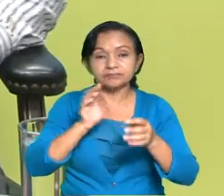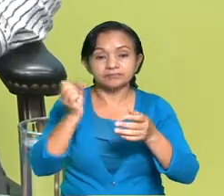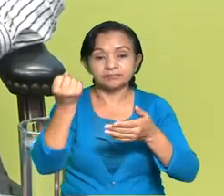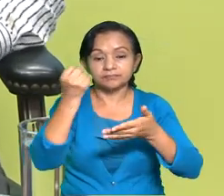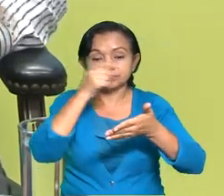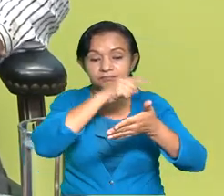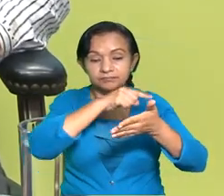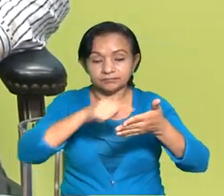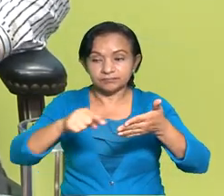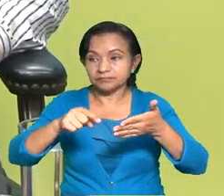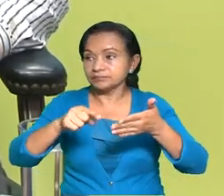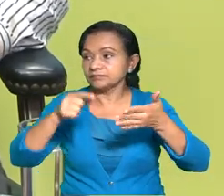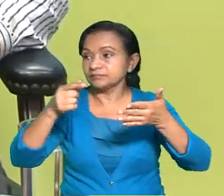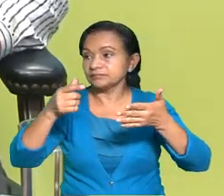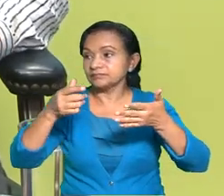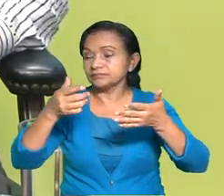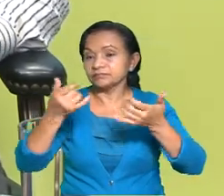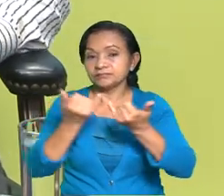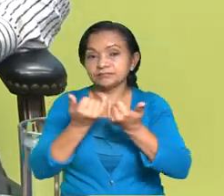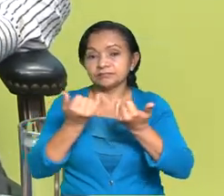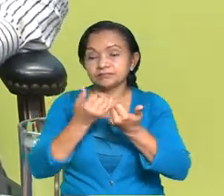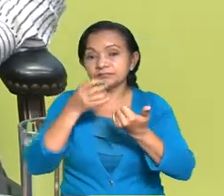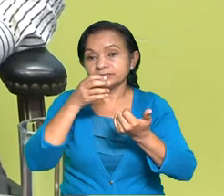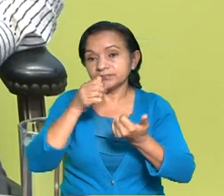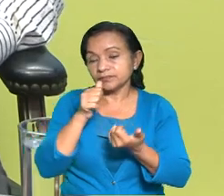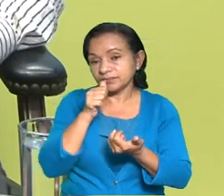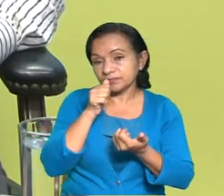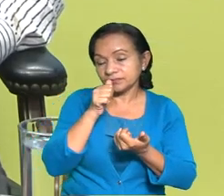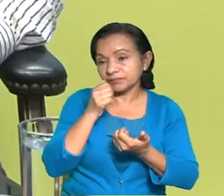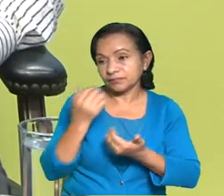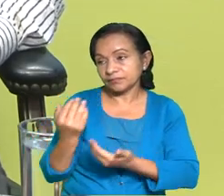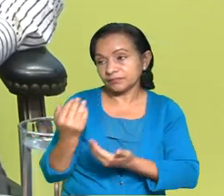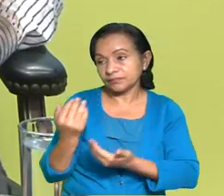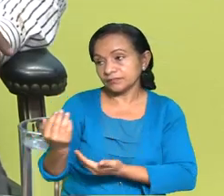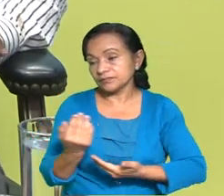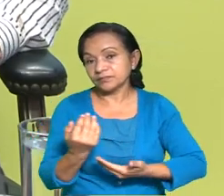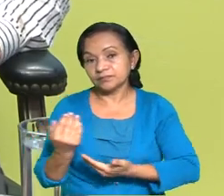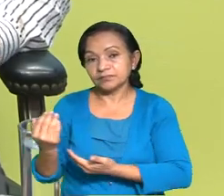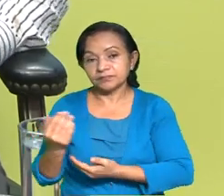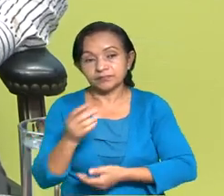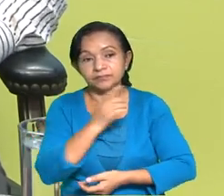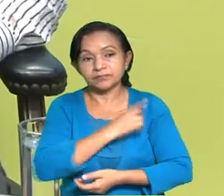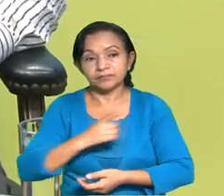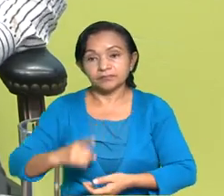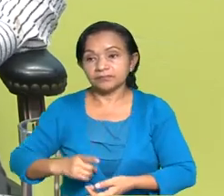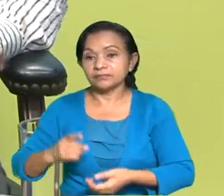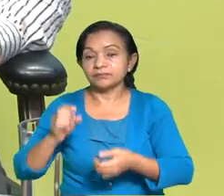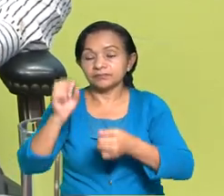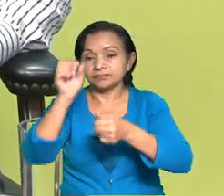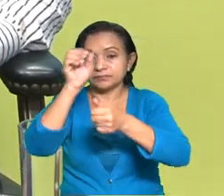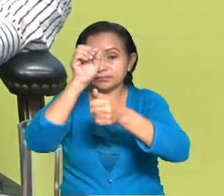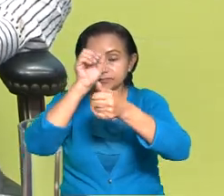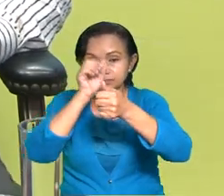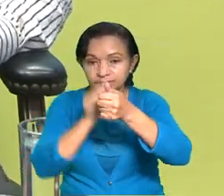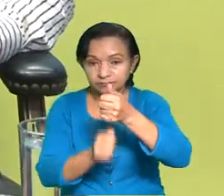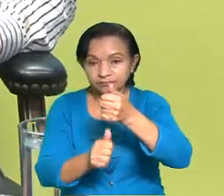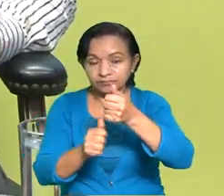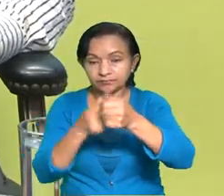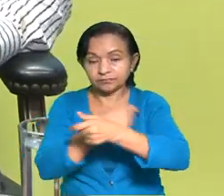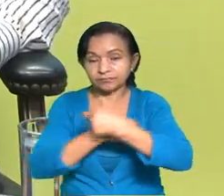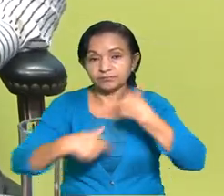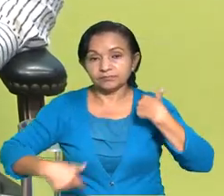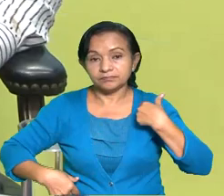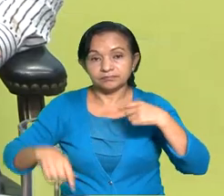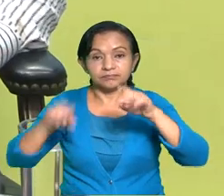semana de la lactancia materna. Como le decía, el diputado es vicepresidente de la Comisión de Asuntos de la